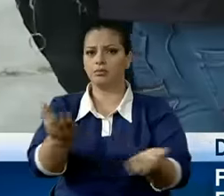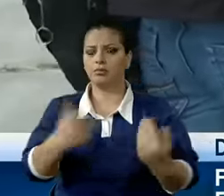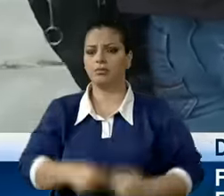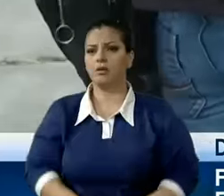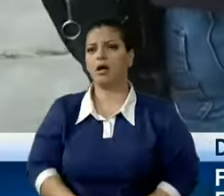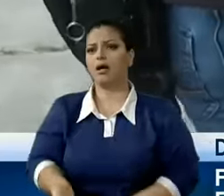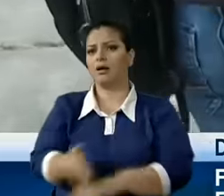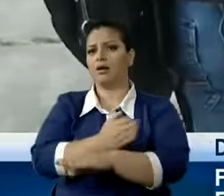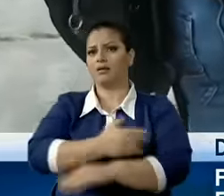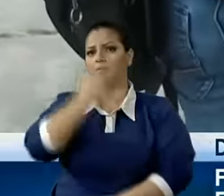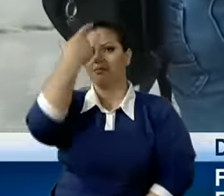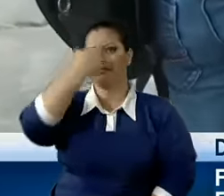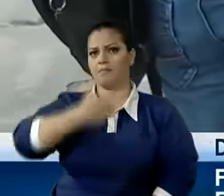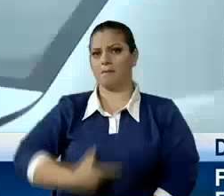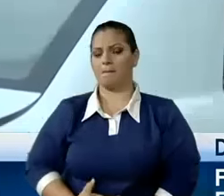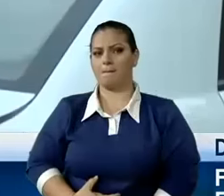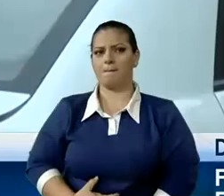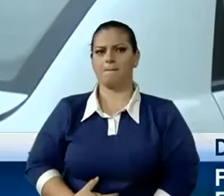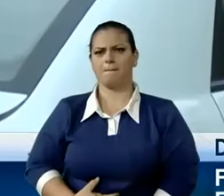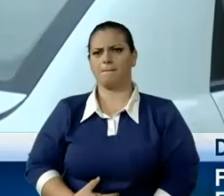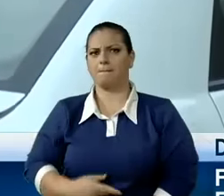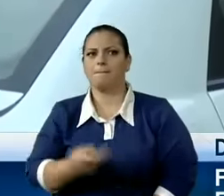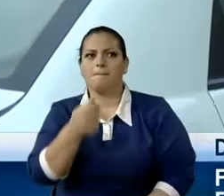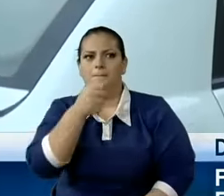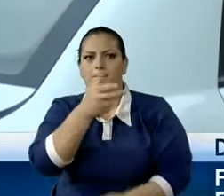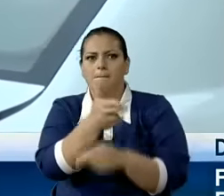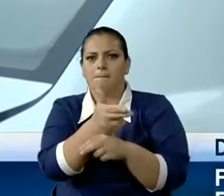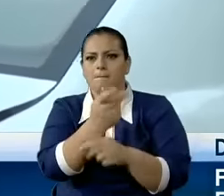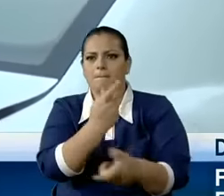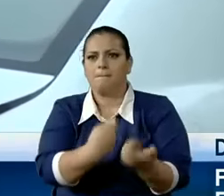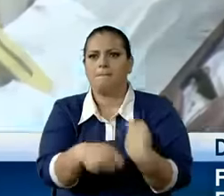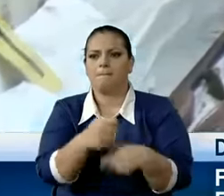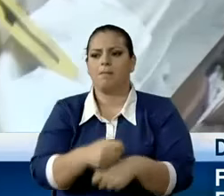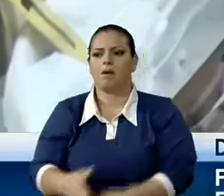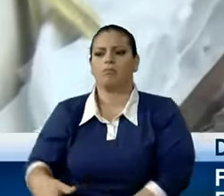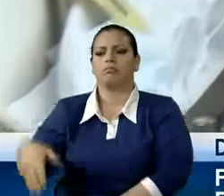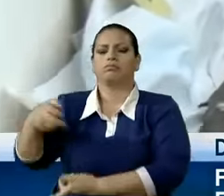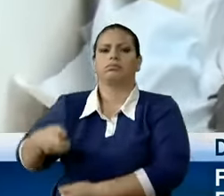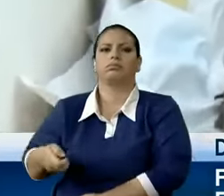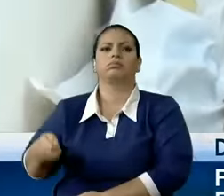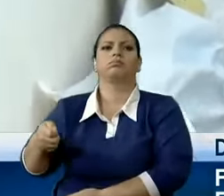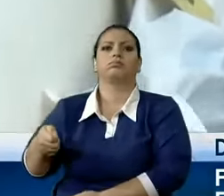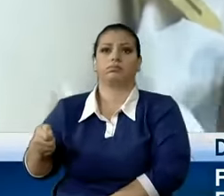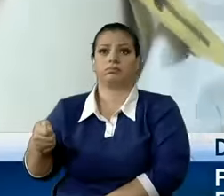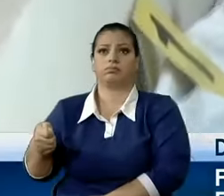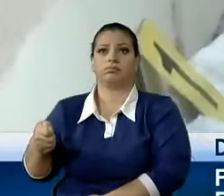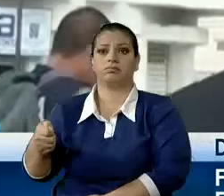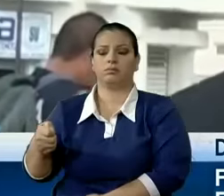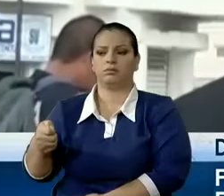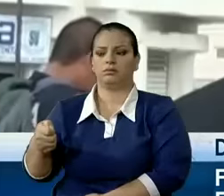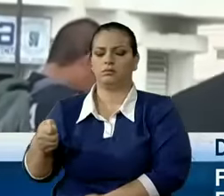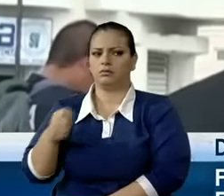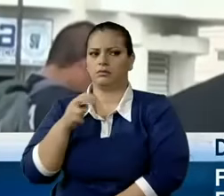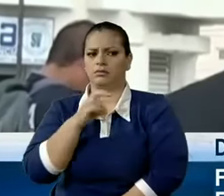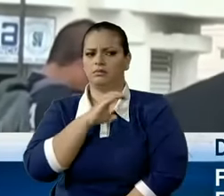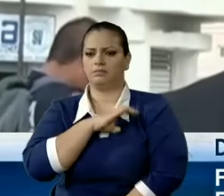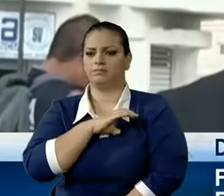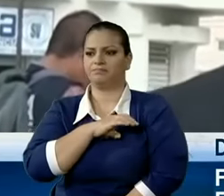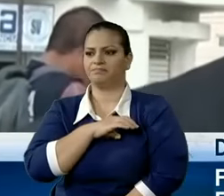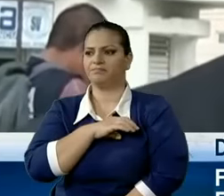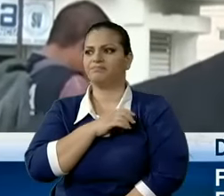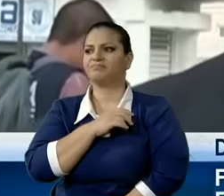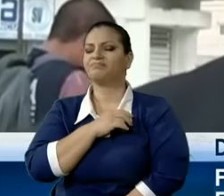se dedicaría al tráfico de armas y al percatarse que estaba siendo seguido, decidió deshacerse de la evidencia. Reconocemos que este